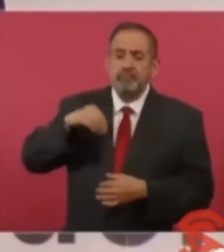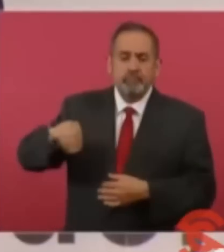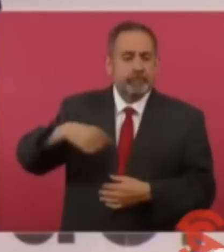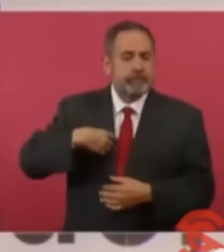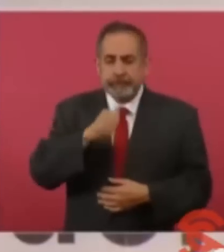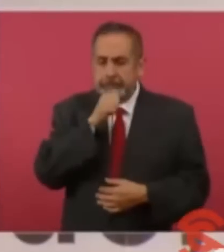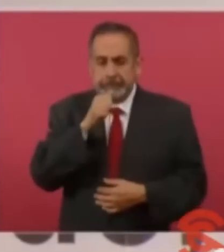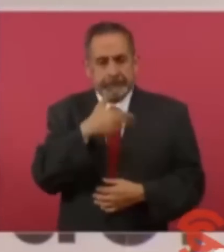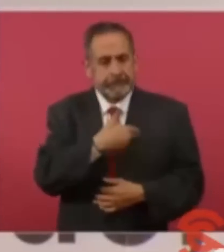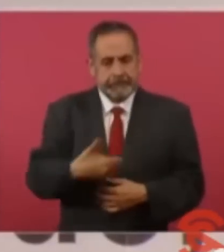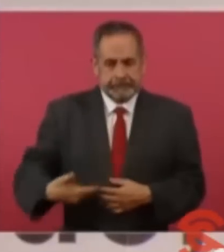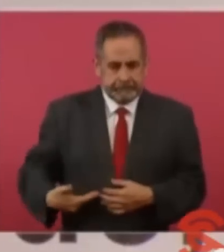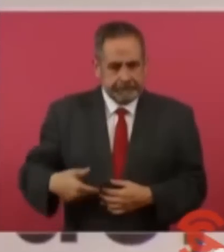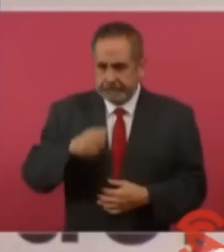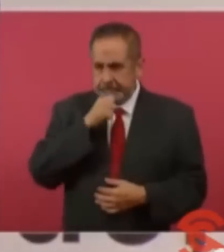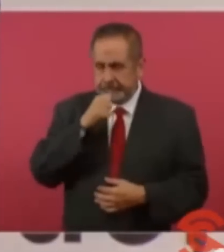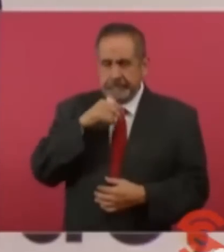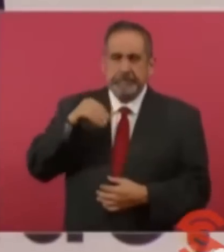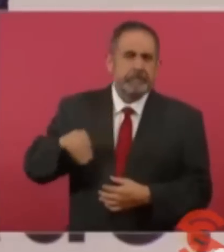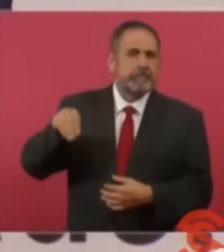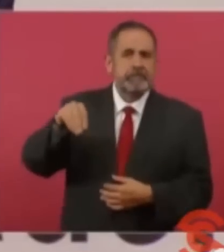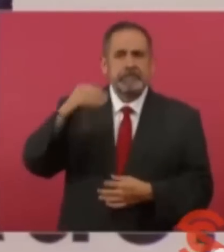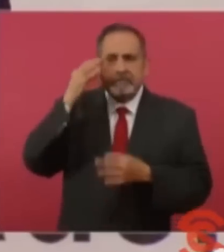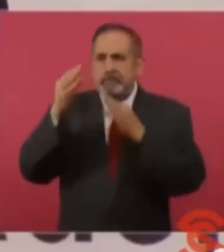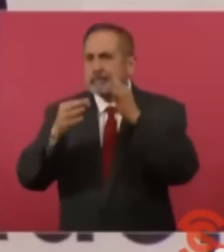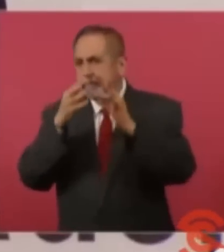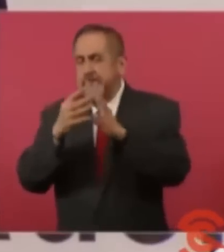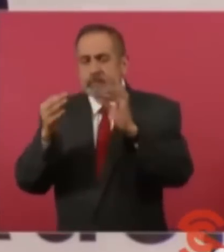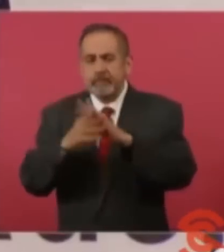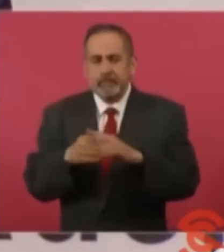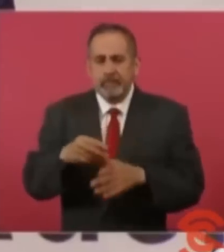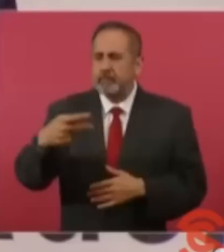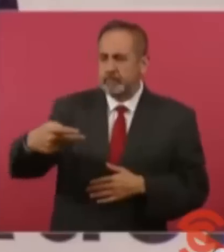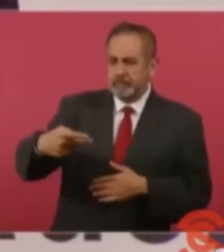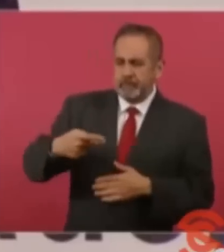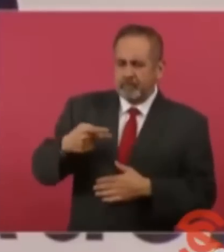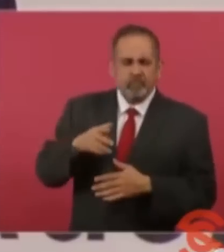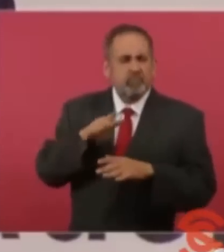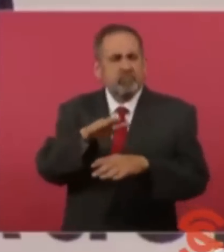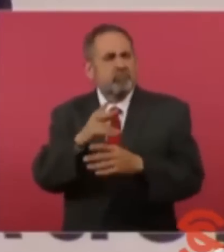y me pedían cuál es el proyecto,